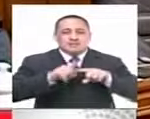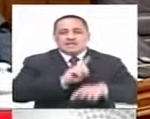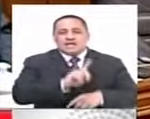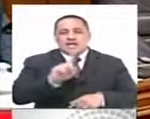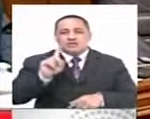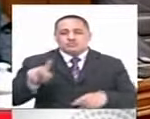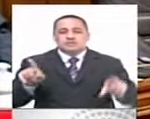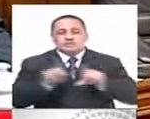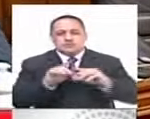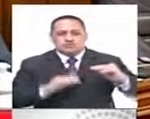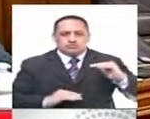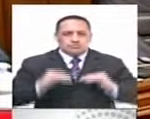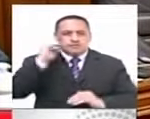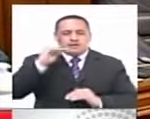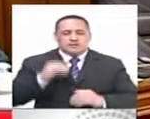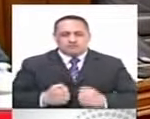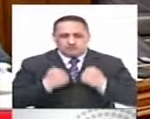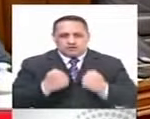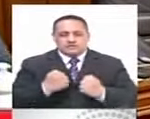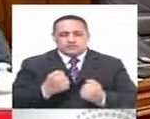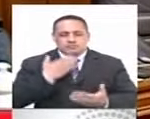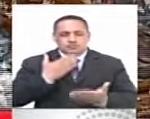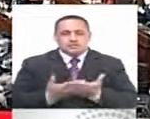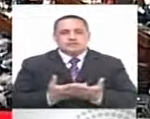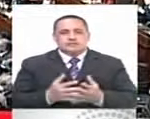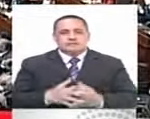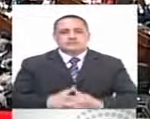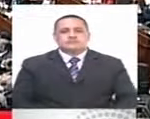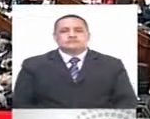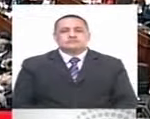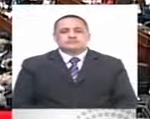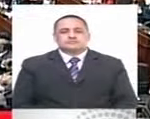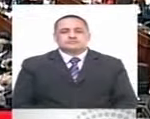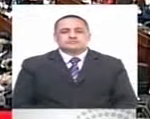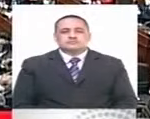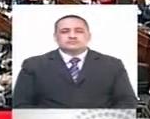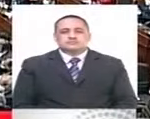nosotros superarlos y salir airosos. Muchísimas gracias.